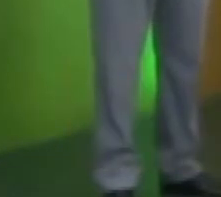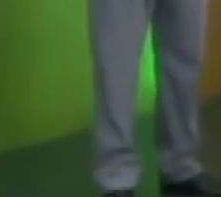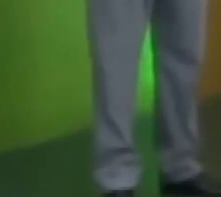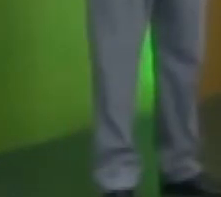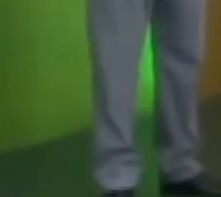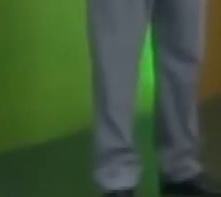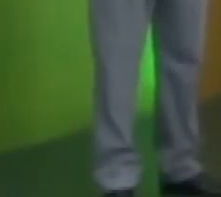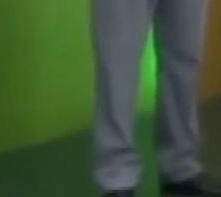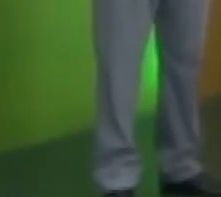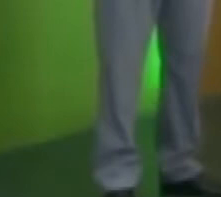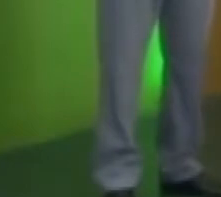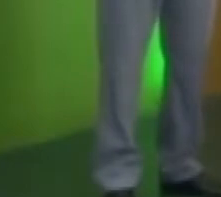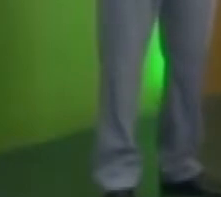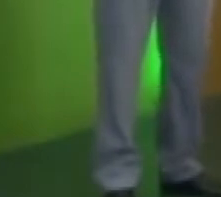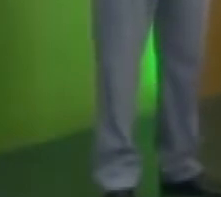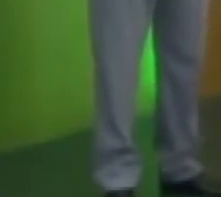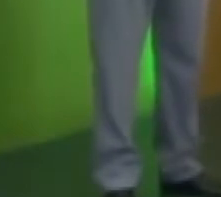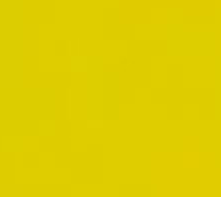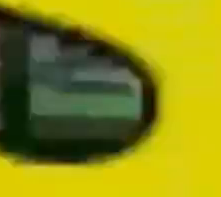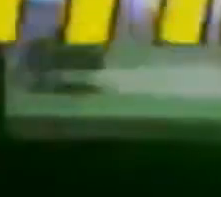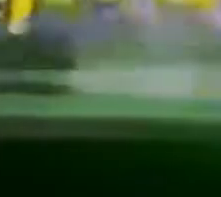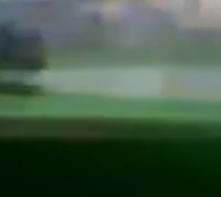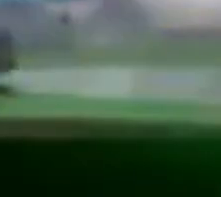en el día de hoy están haciendo noticia.